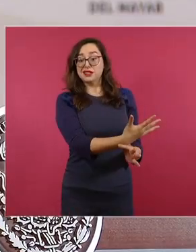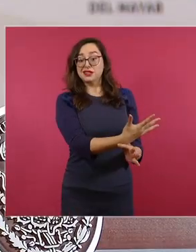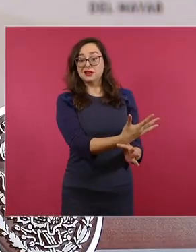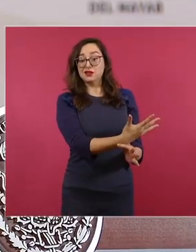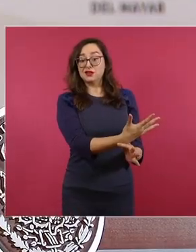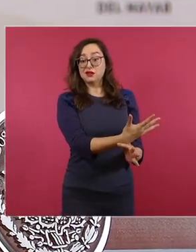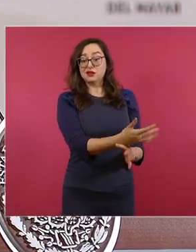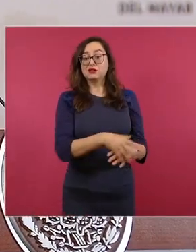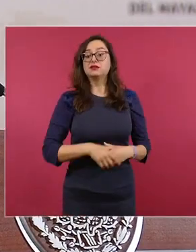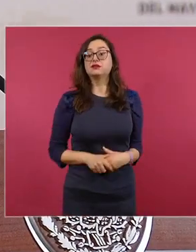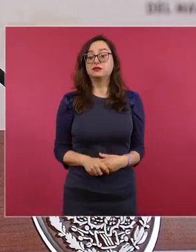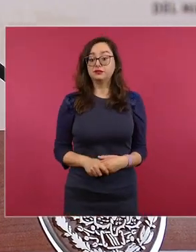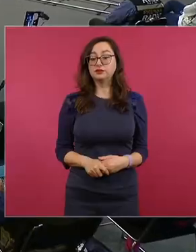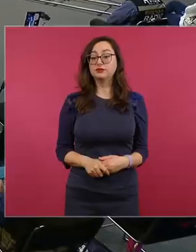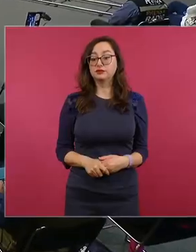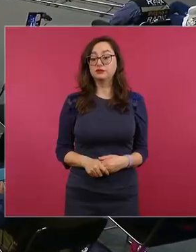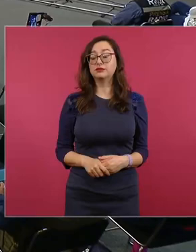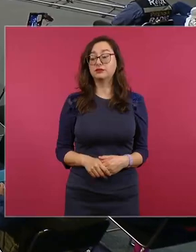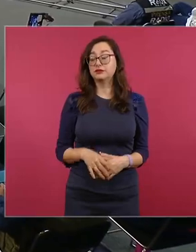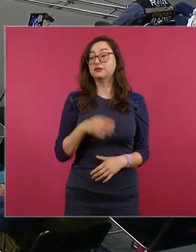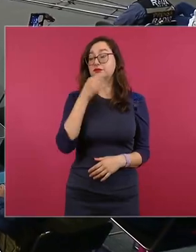Entonces sí sería bueno, ¿no?